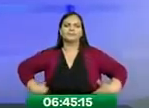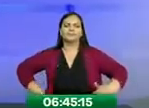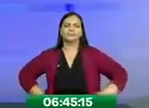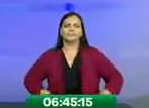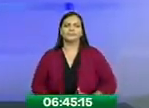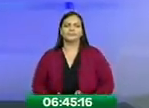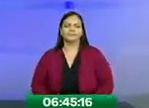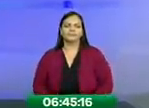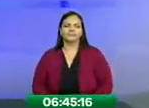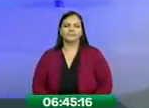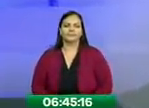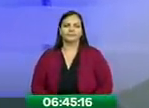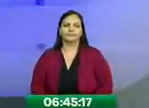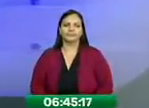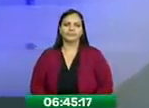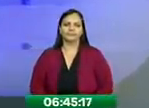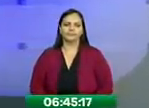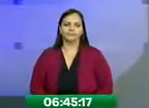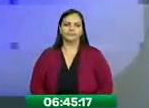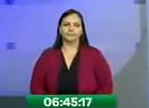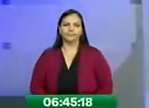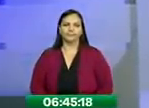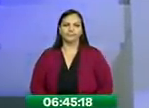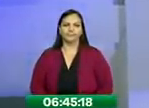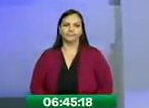Jorge? Buenos días.